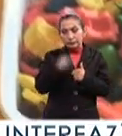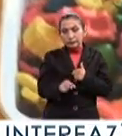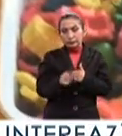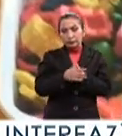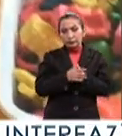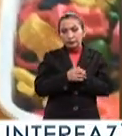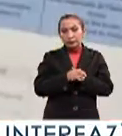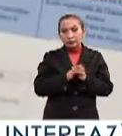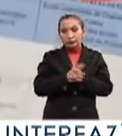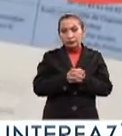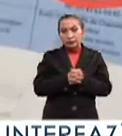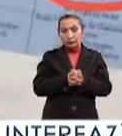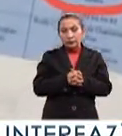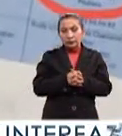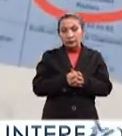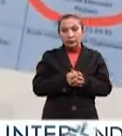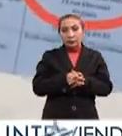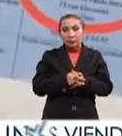poder